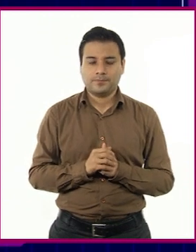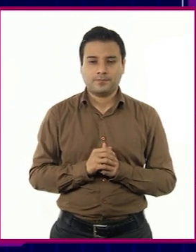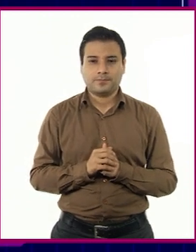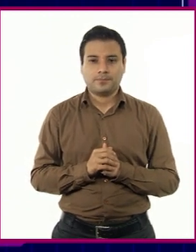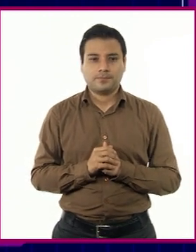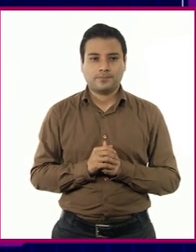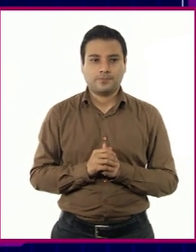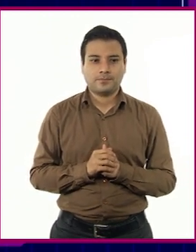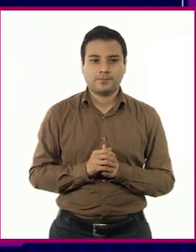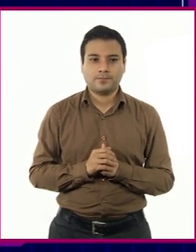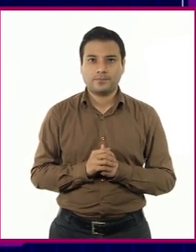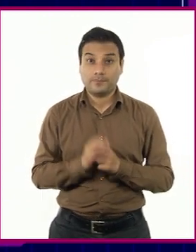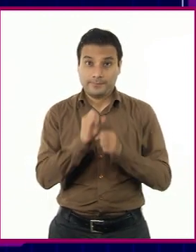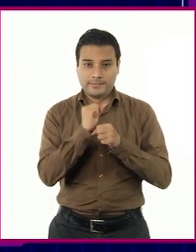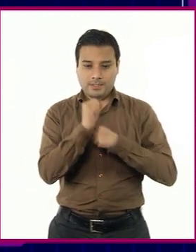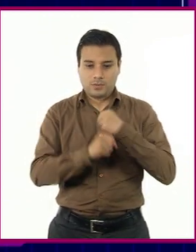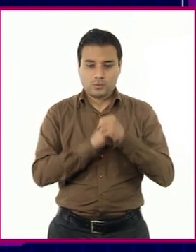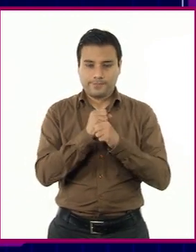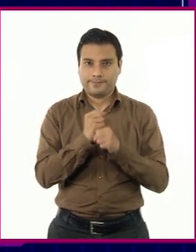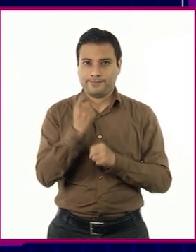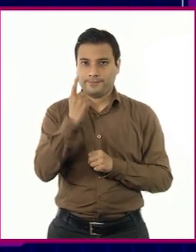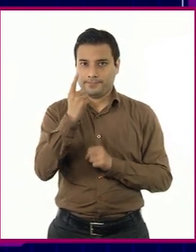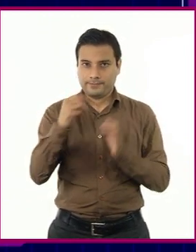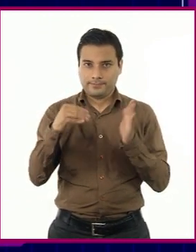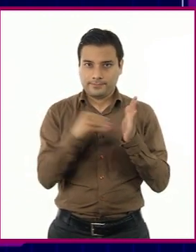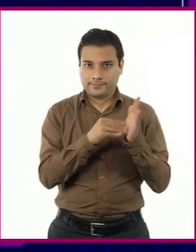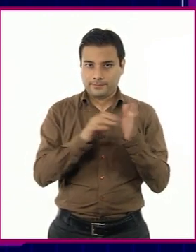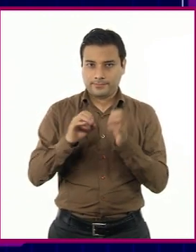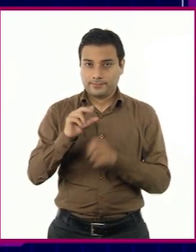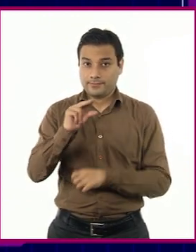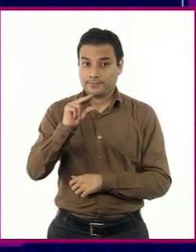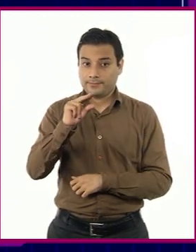1,564,000 negativo. En los 80, la producción fue de